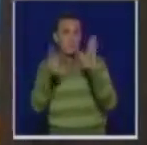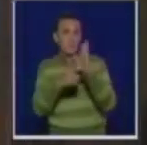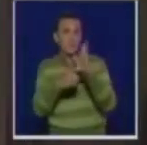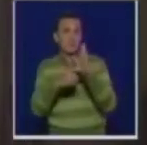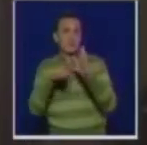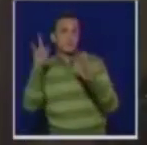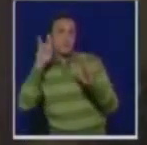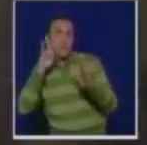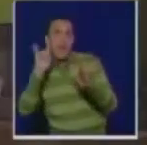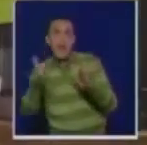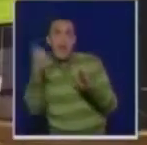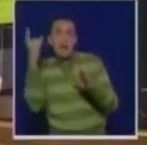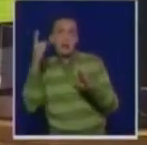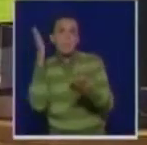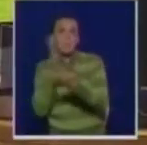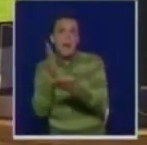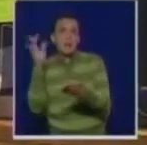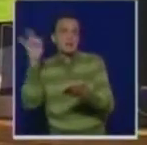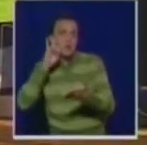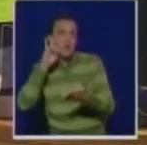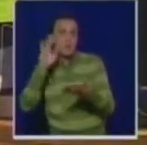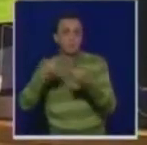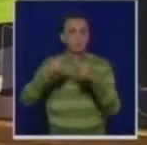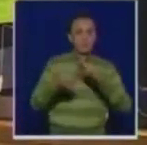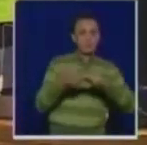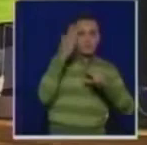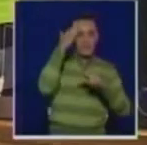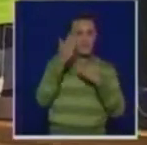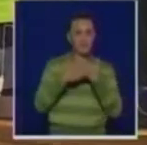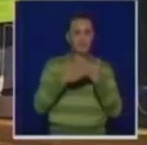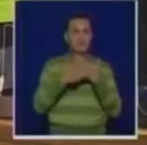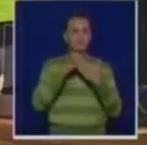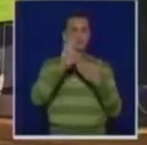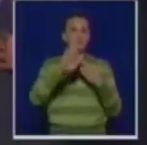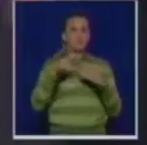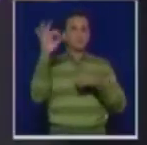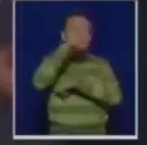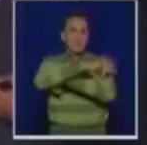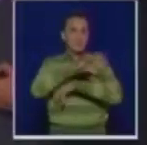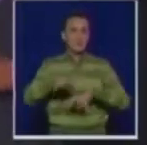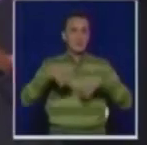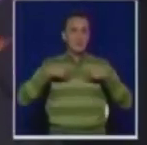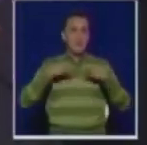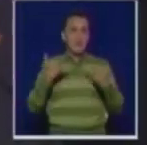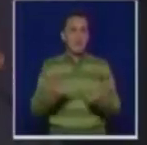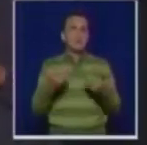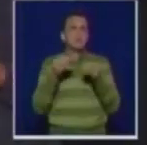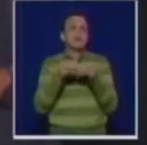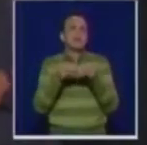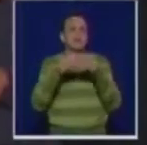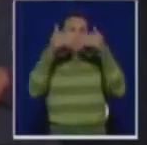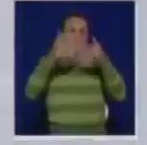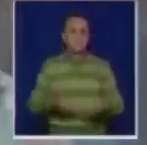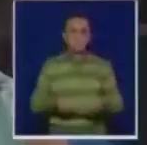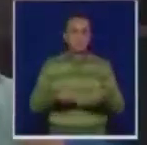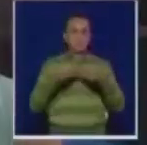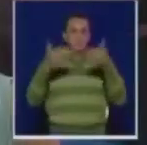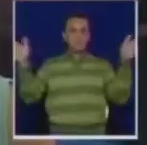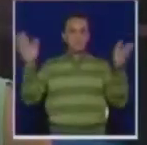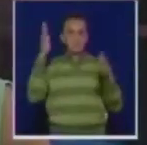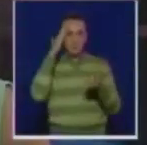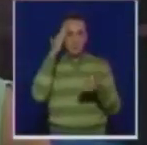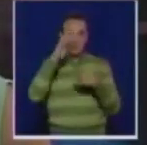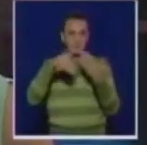un programa o video a texto, son los dispositivos que se están utilizando para superar las barreras que imposibilitan a estas personas. Lo